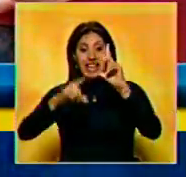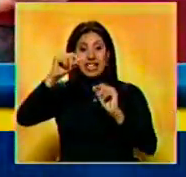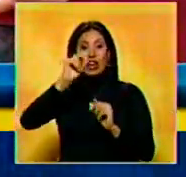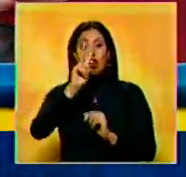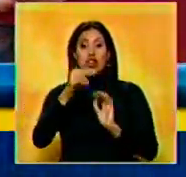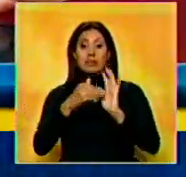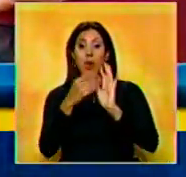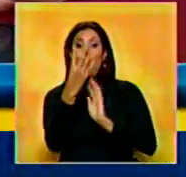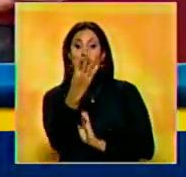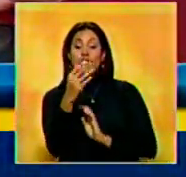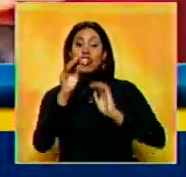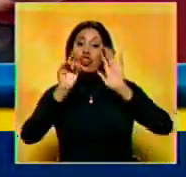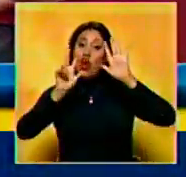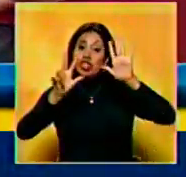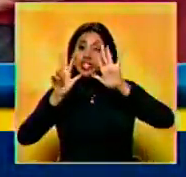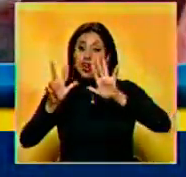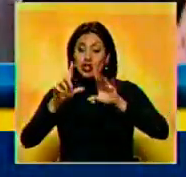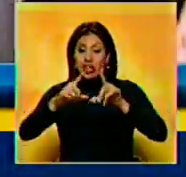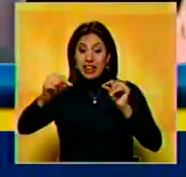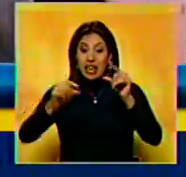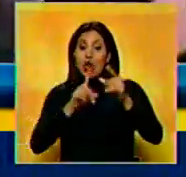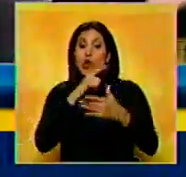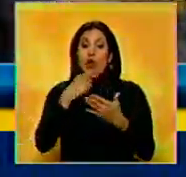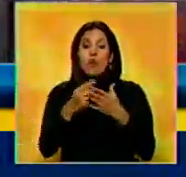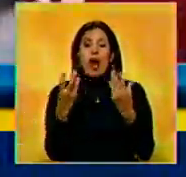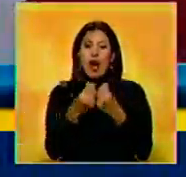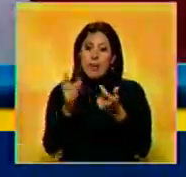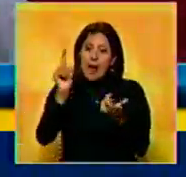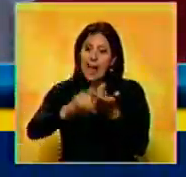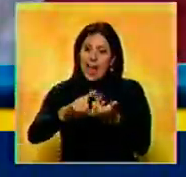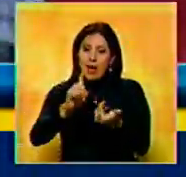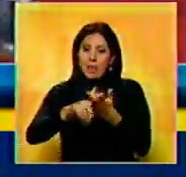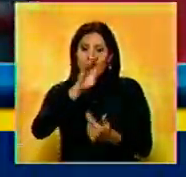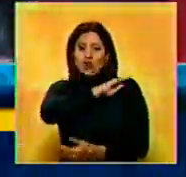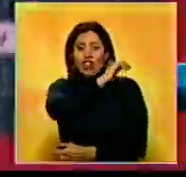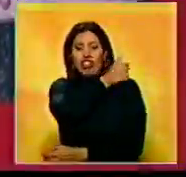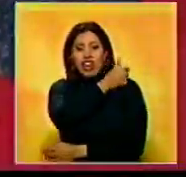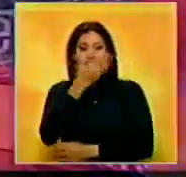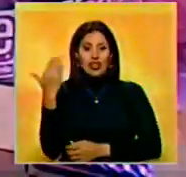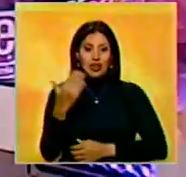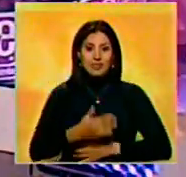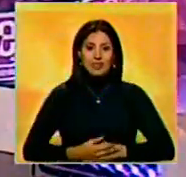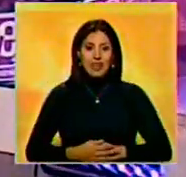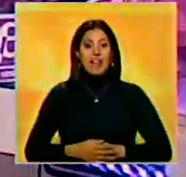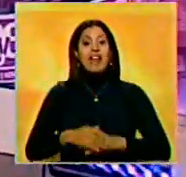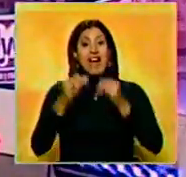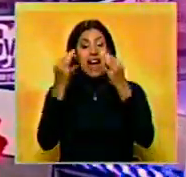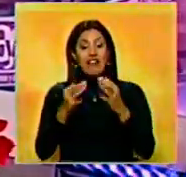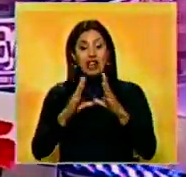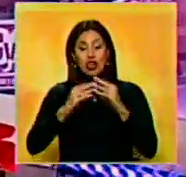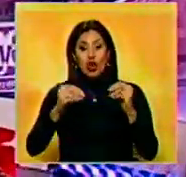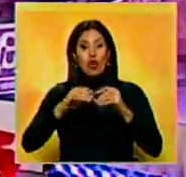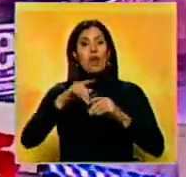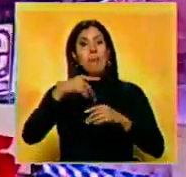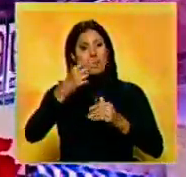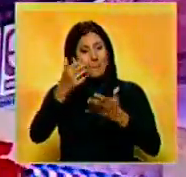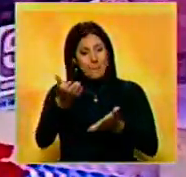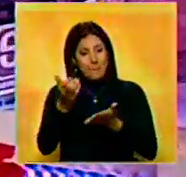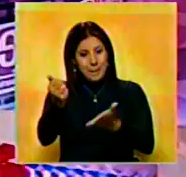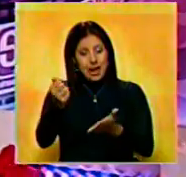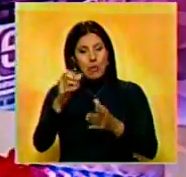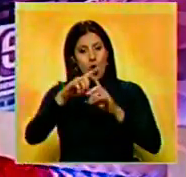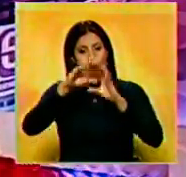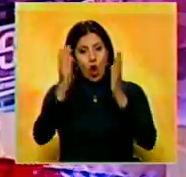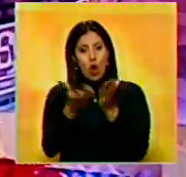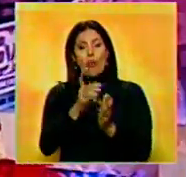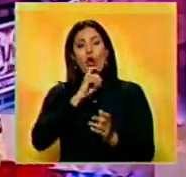número 2488, acompañada además de su marido, el director Taylor Hackford. Y se afinan los detalles para los premios Globos